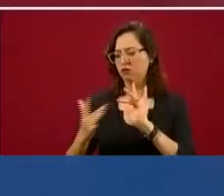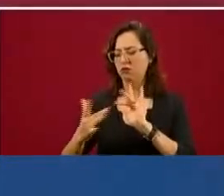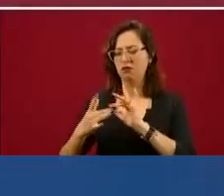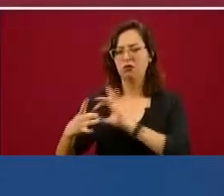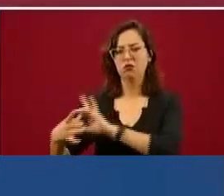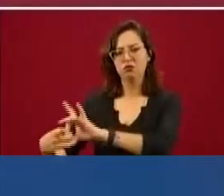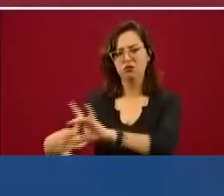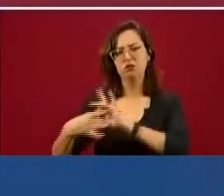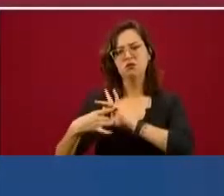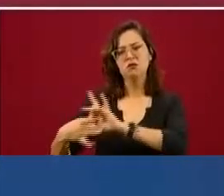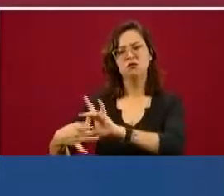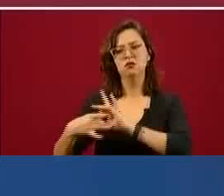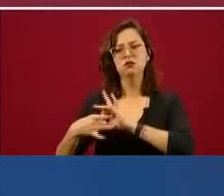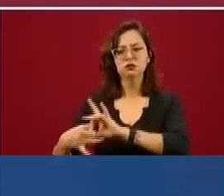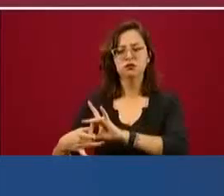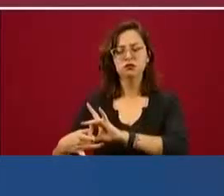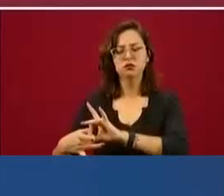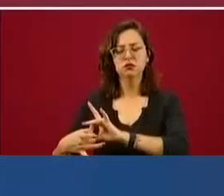separados